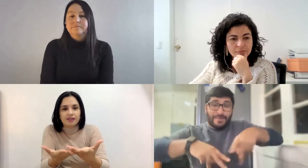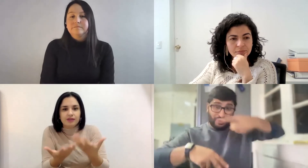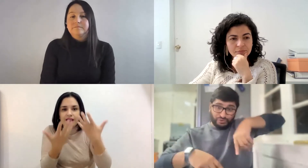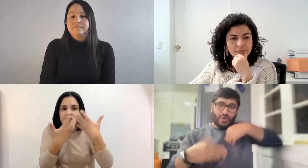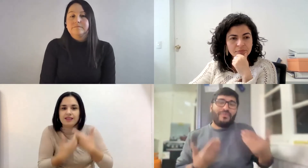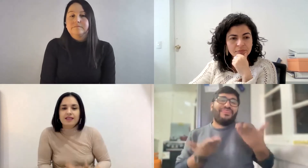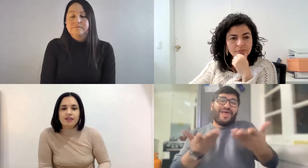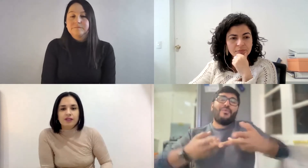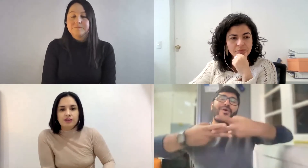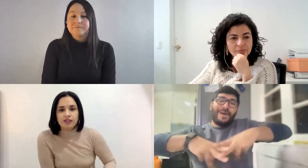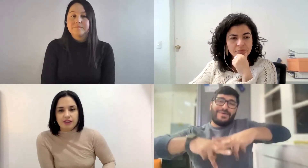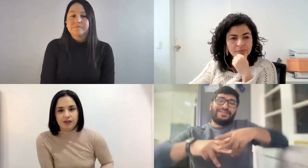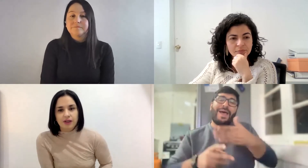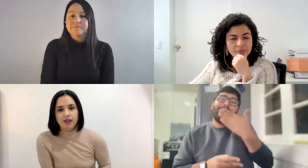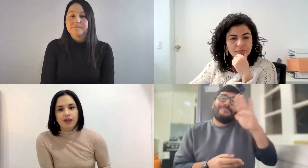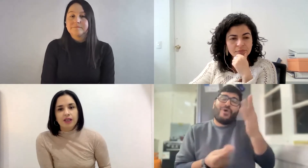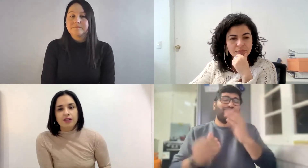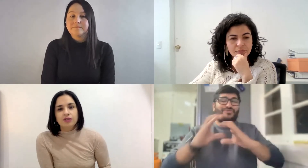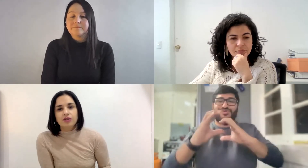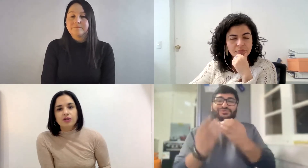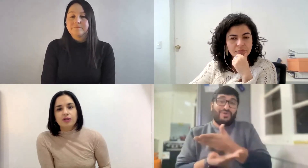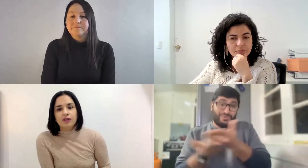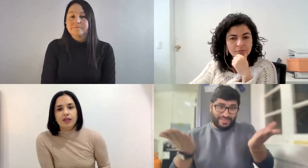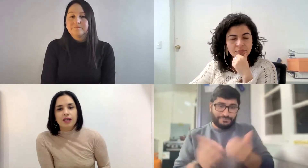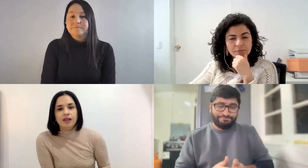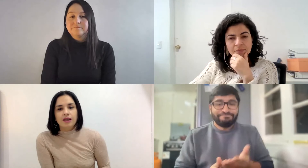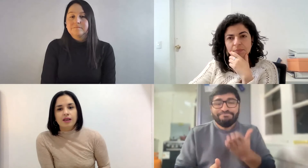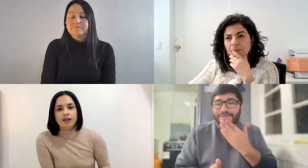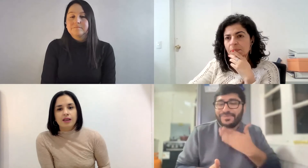aportar a eso, a que exista esta reflexión de ser. Y nosotros,